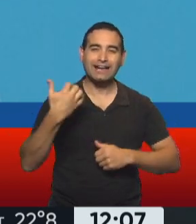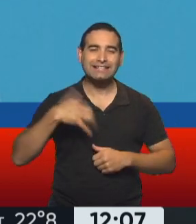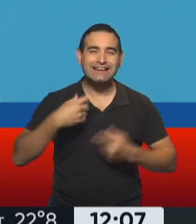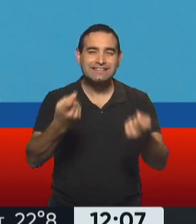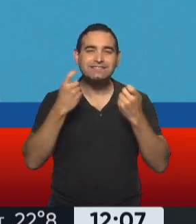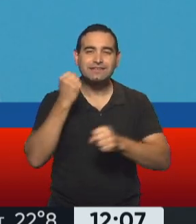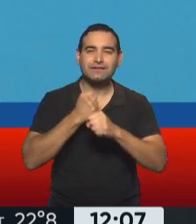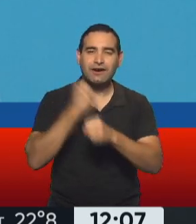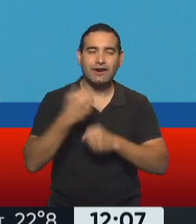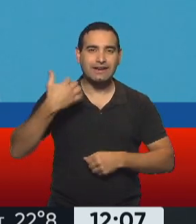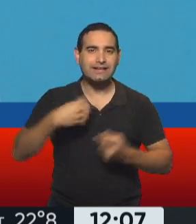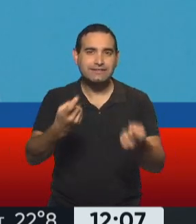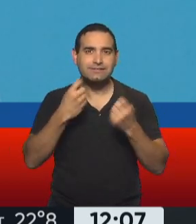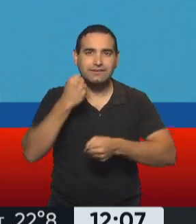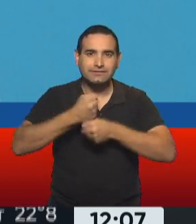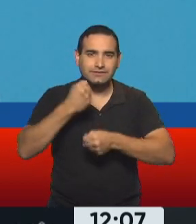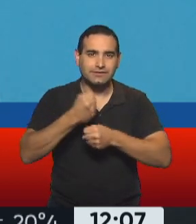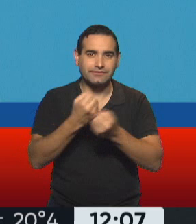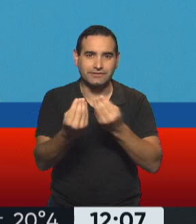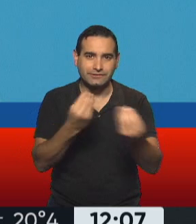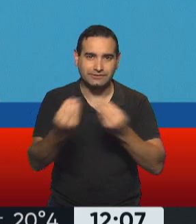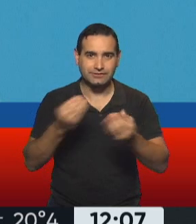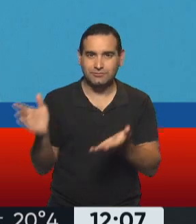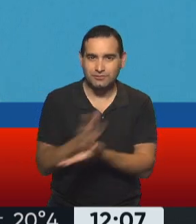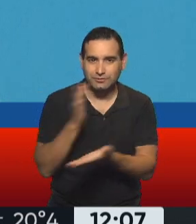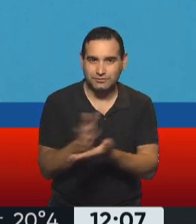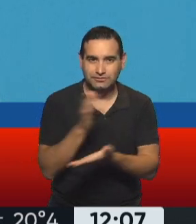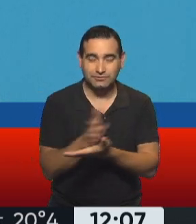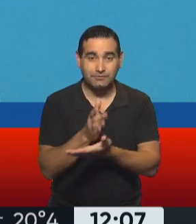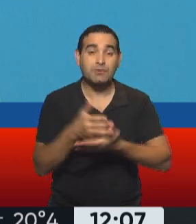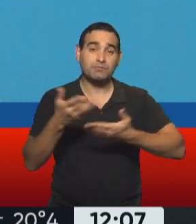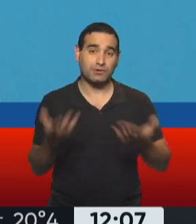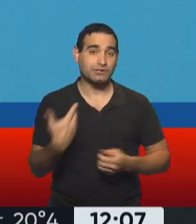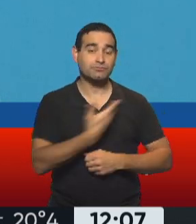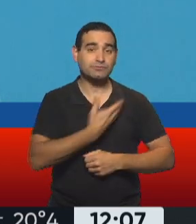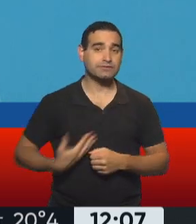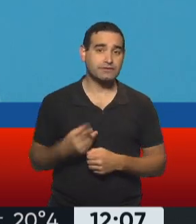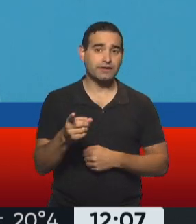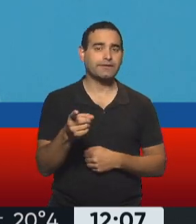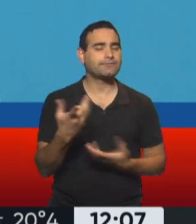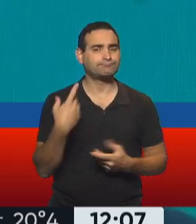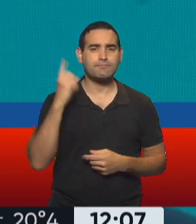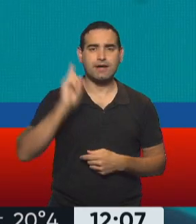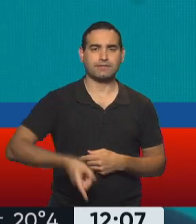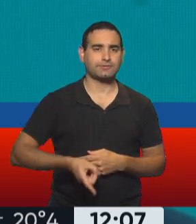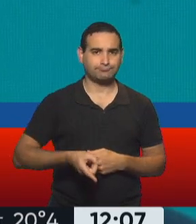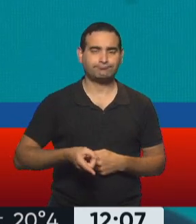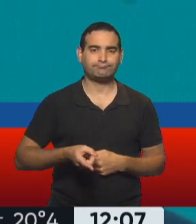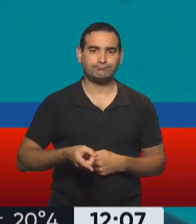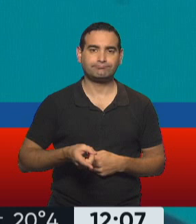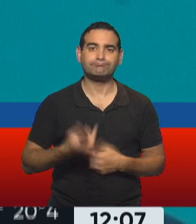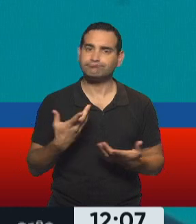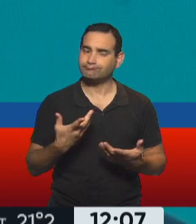necesita trabajo, la Argentina necesita empleo, generar producción. Por eso el presidente dio la instrucción